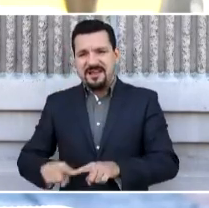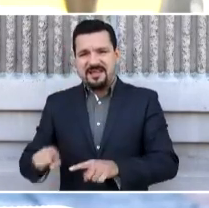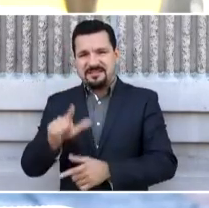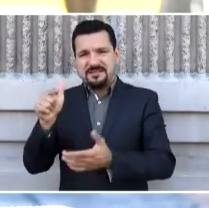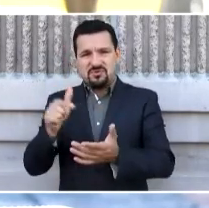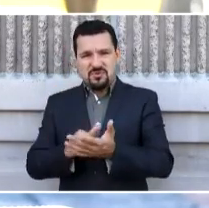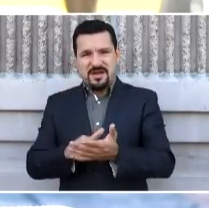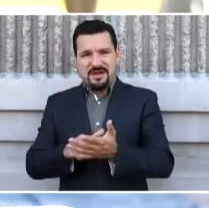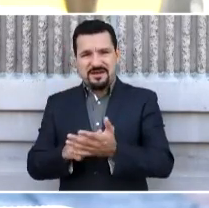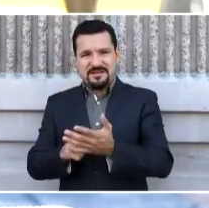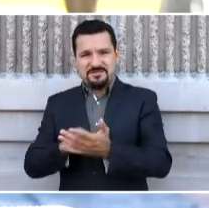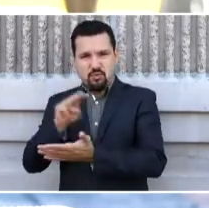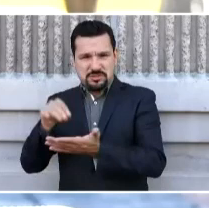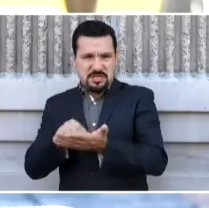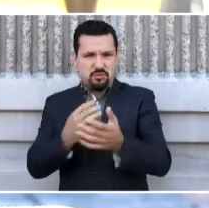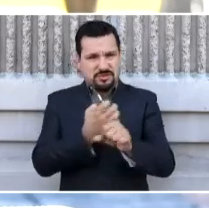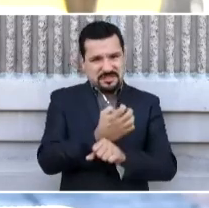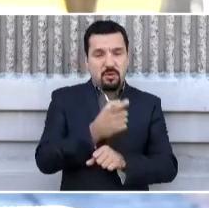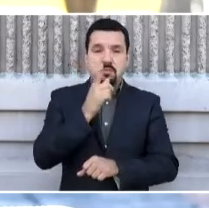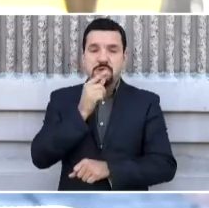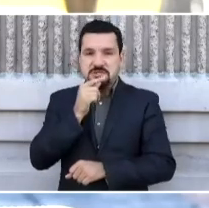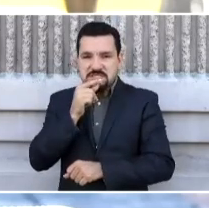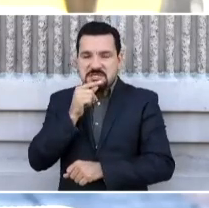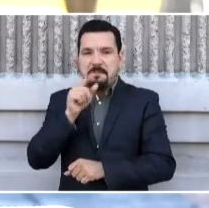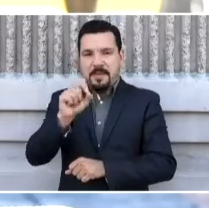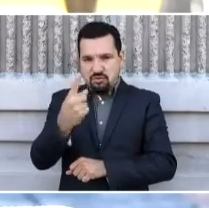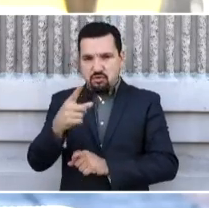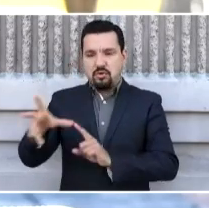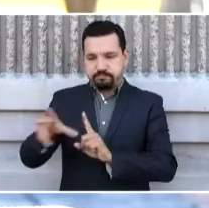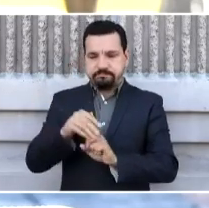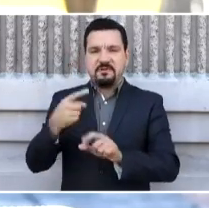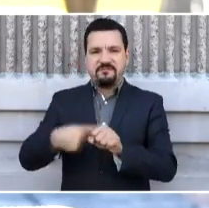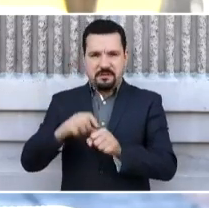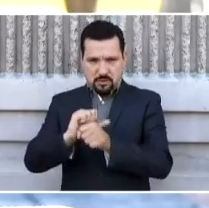han infectado. Seguimos investigando al respecto.